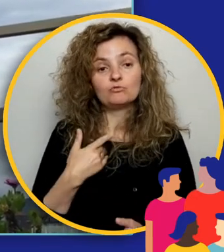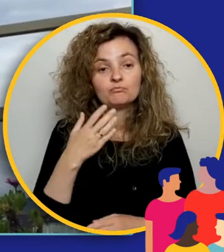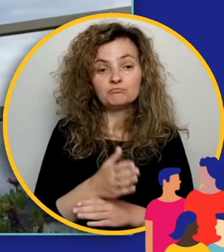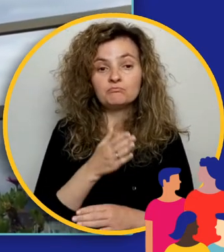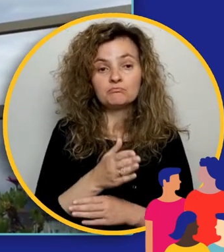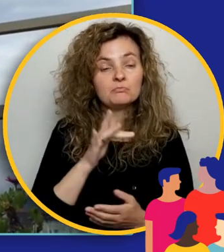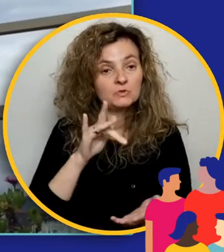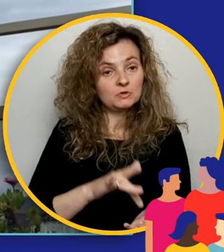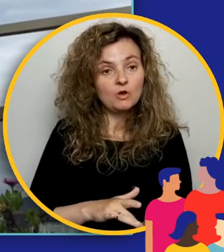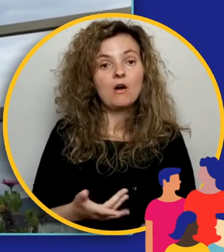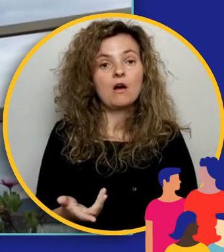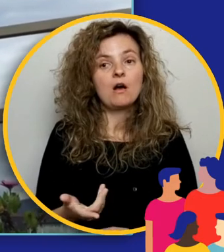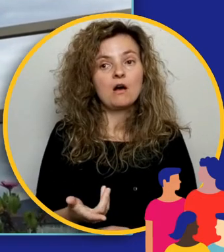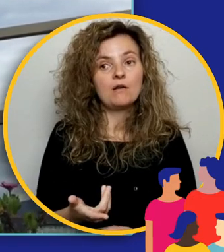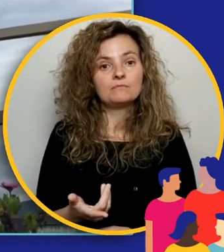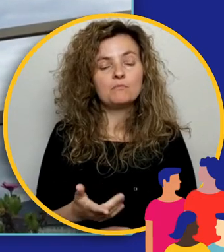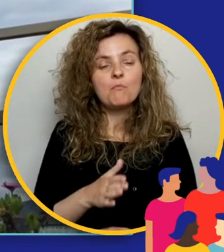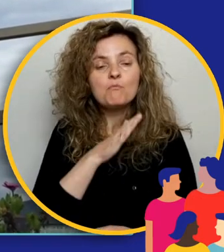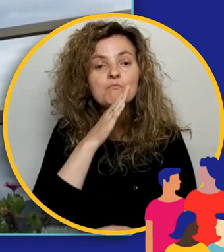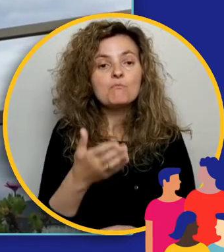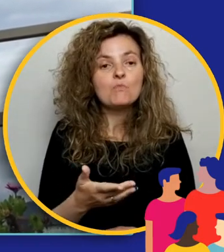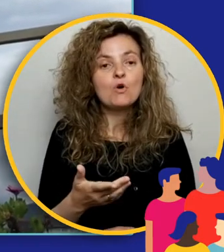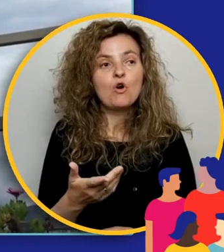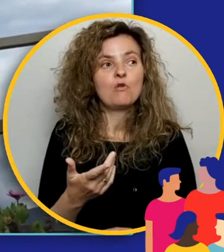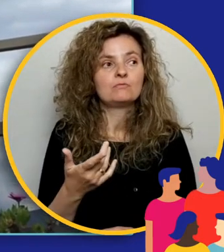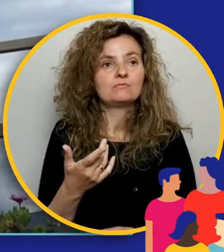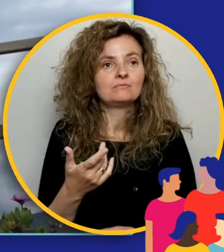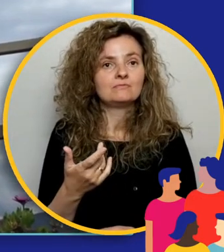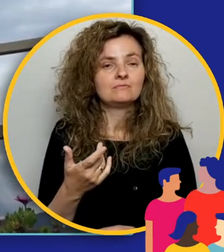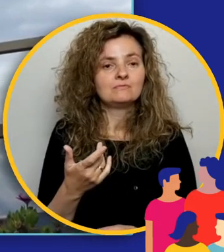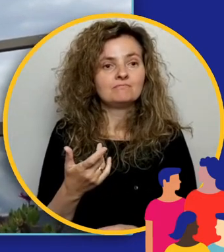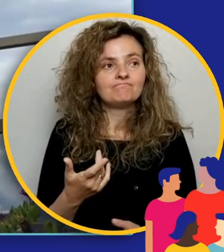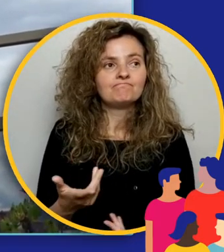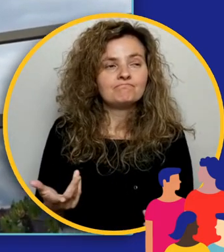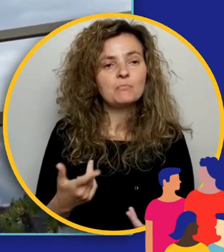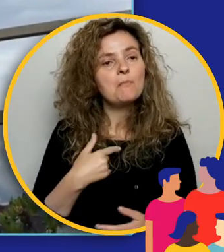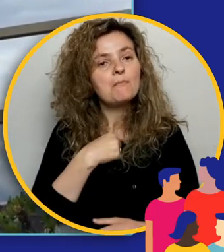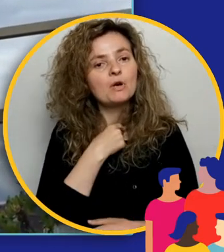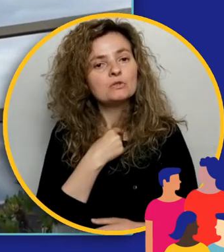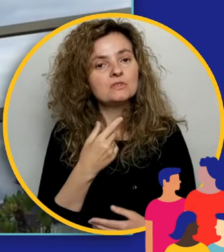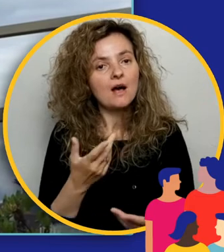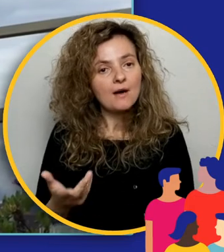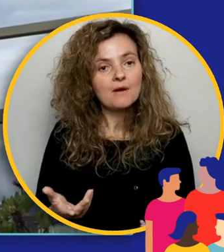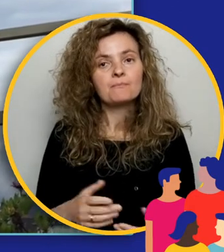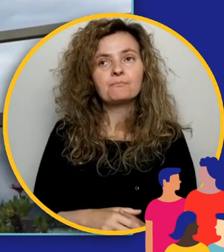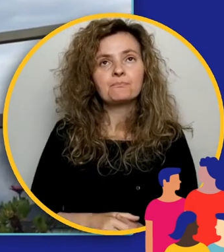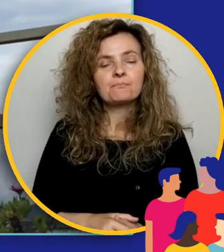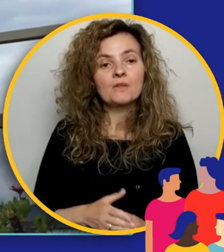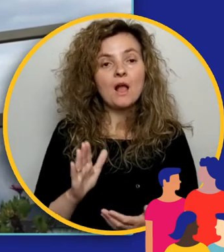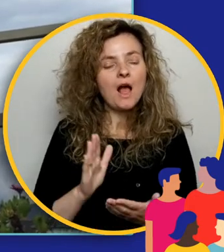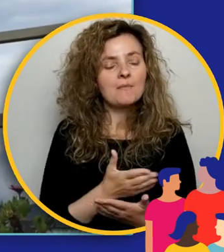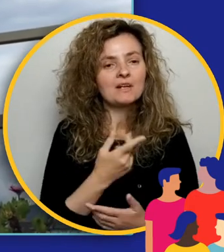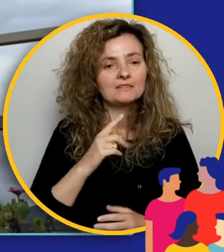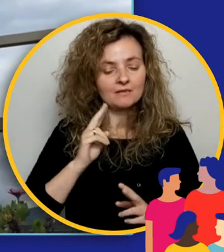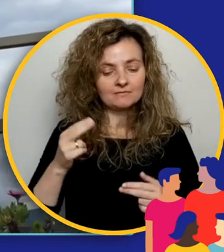porque cada vez que acuden al y voy por algo realmente que me gustaba